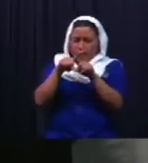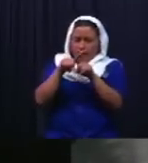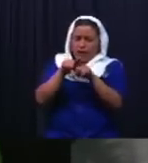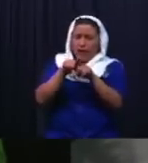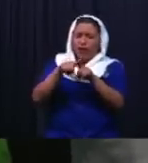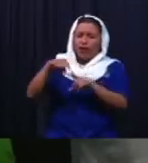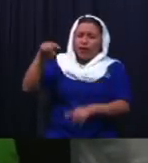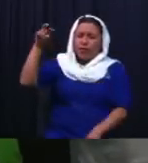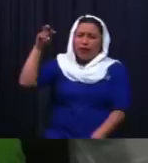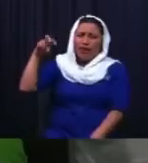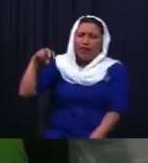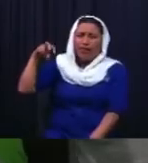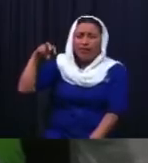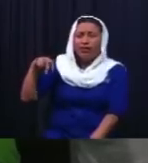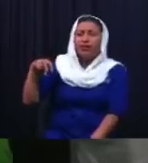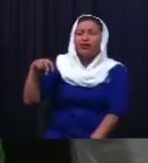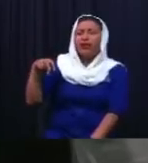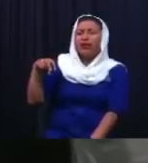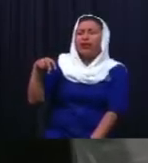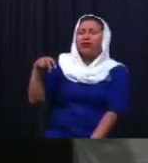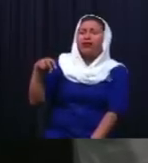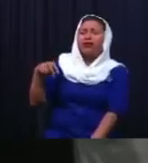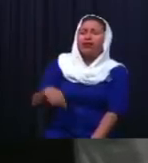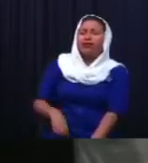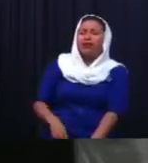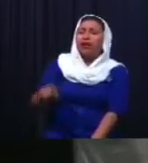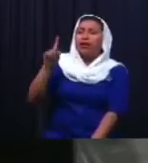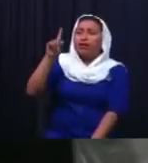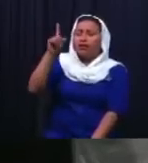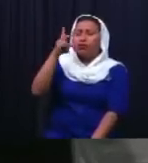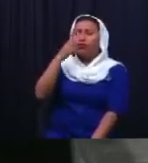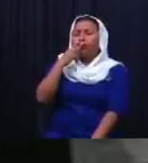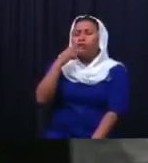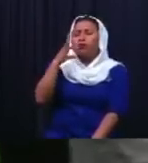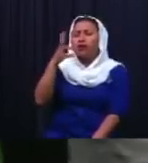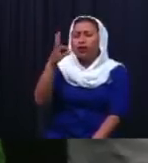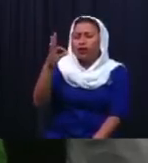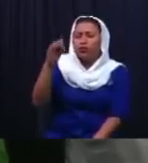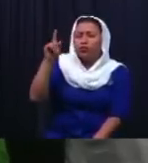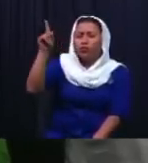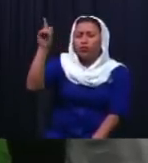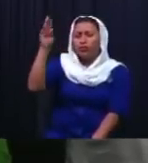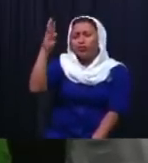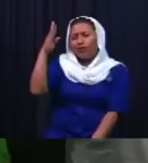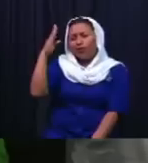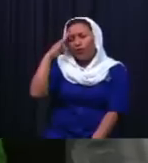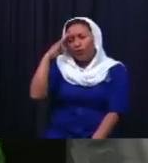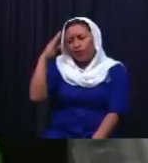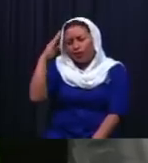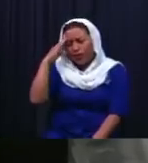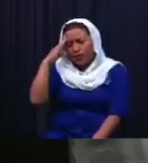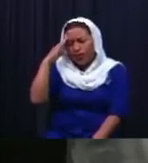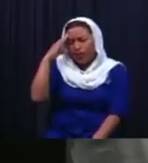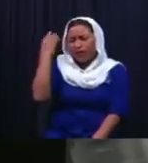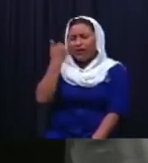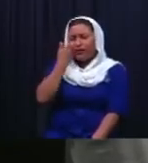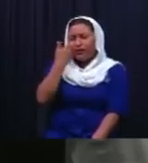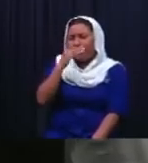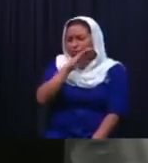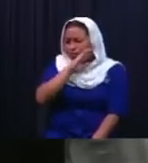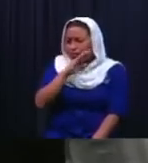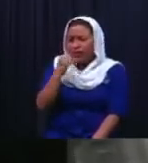Bendecimos, Señor, e intercedemos por aquellos que están en necesidad apremiante en este momento, Señor.